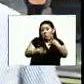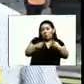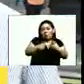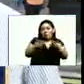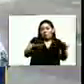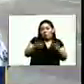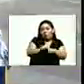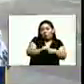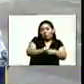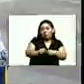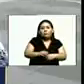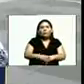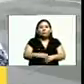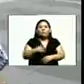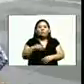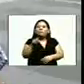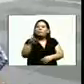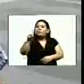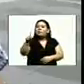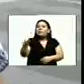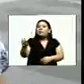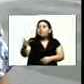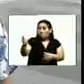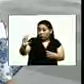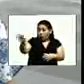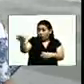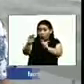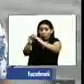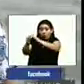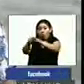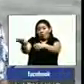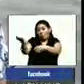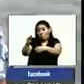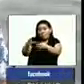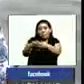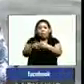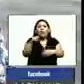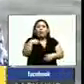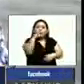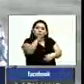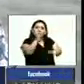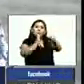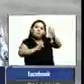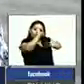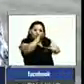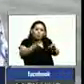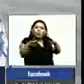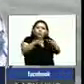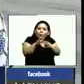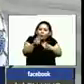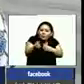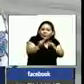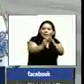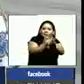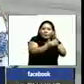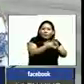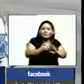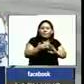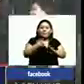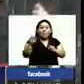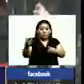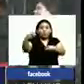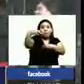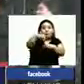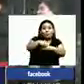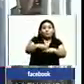problema Hay unos que les invitan A hacer directivas En las colonias Y no quieren Y no quieren Y hay que participar Mucho en eso también Estar involucrado En